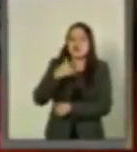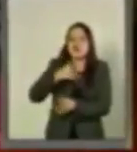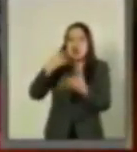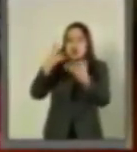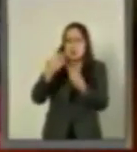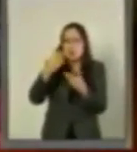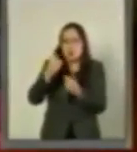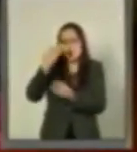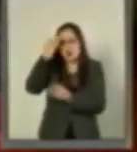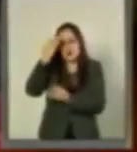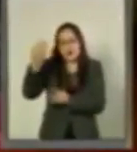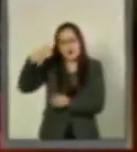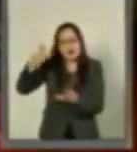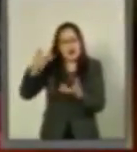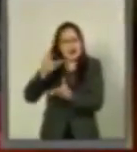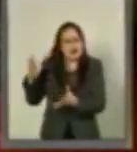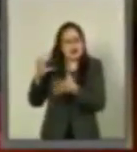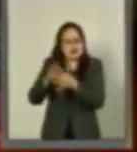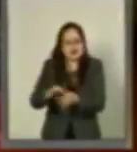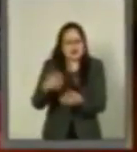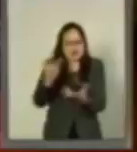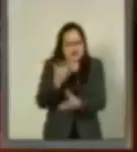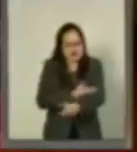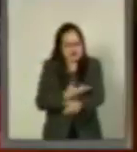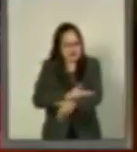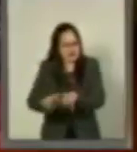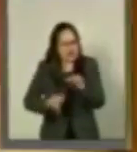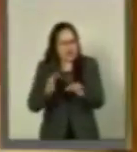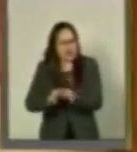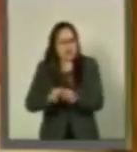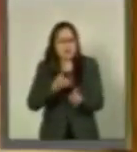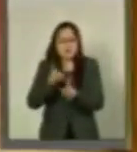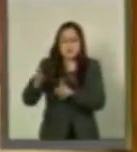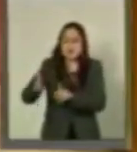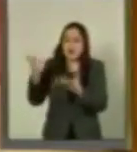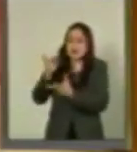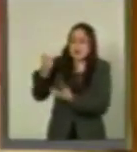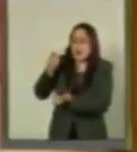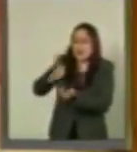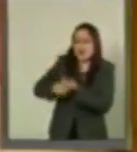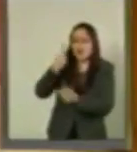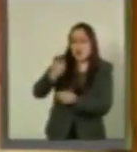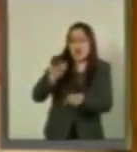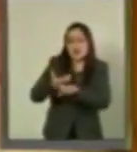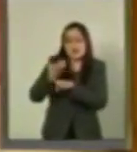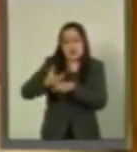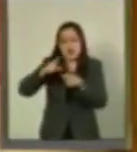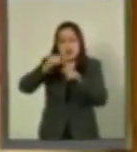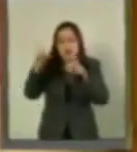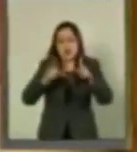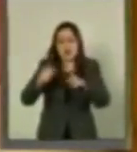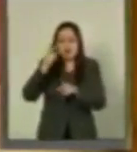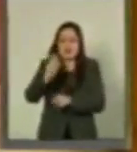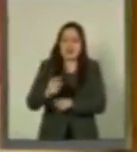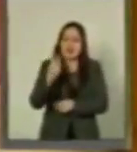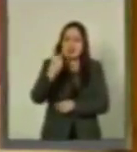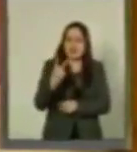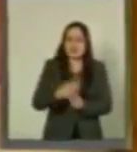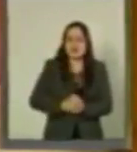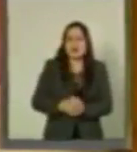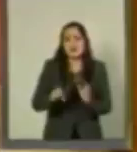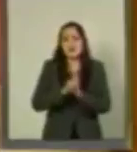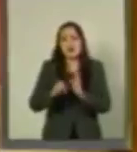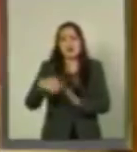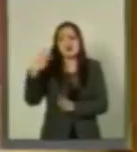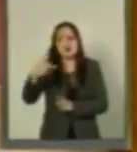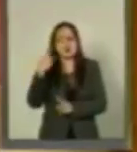extenso el tiempo para poder lograrlas hacer? En lugar de formar una por estado, 32 entidades, como la ciudad en la